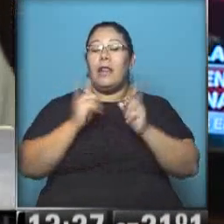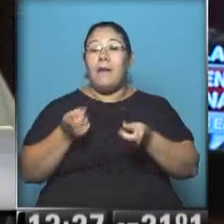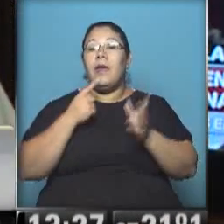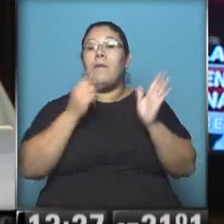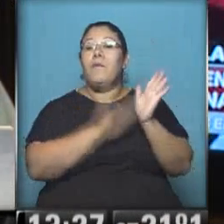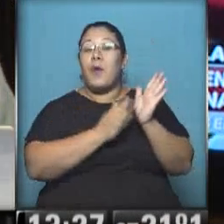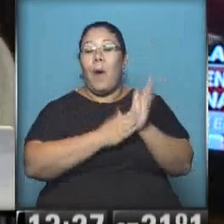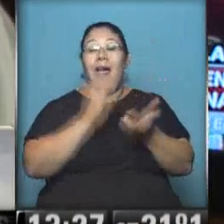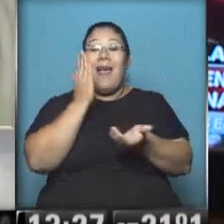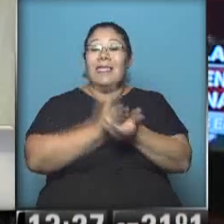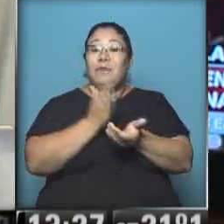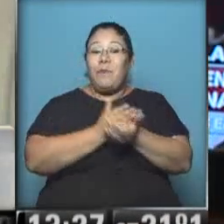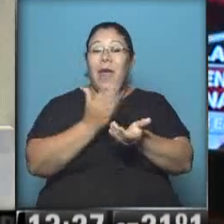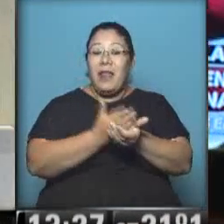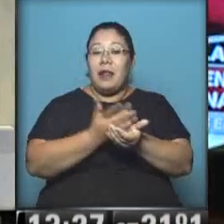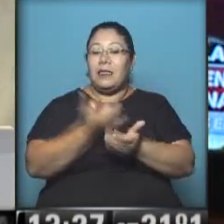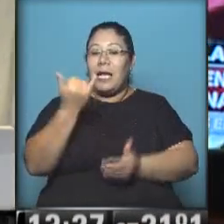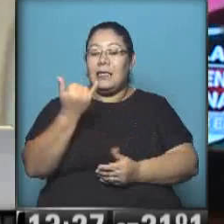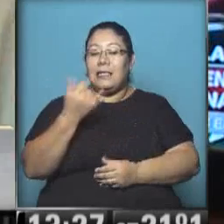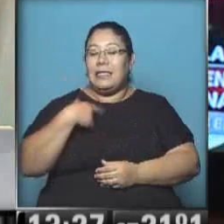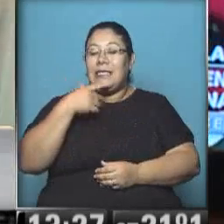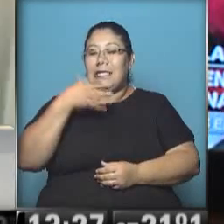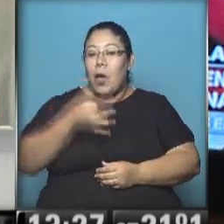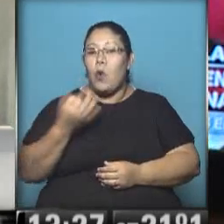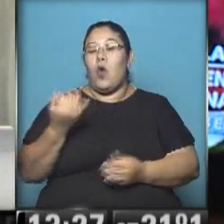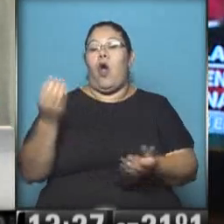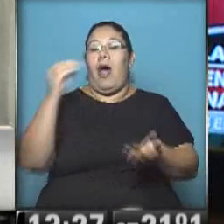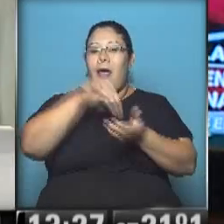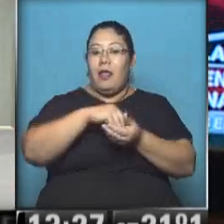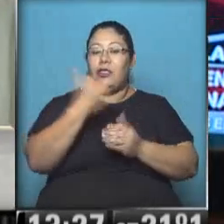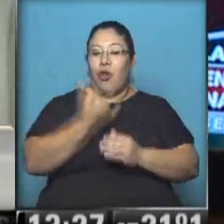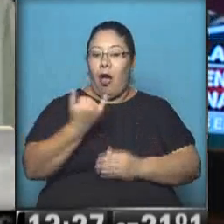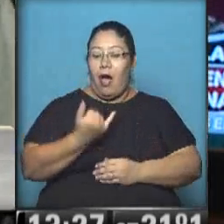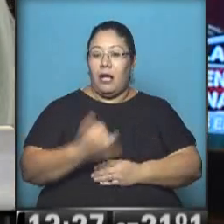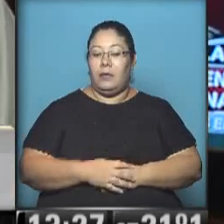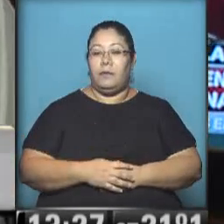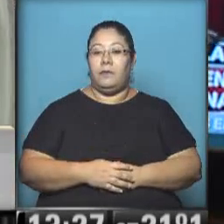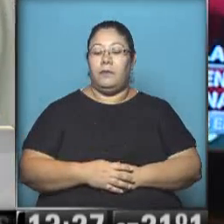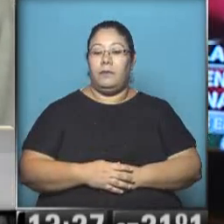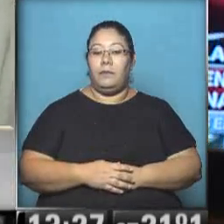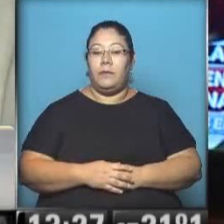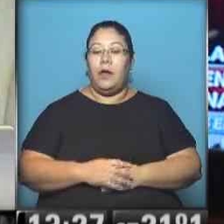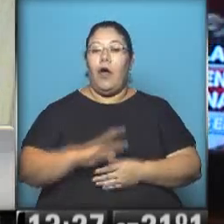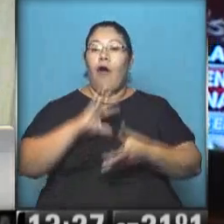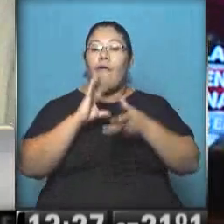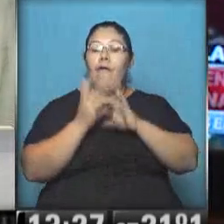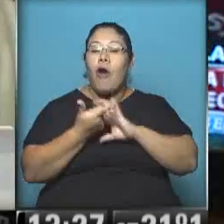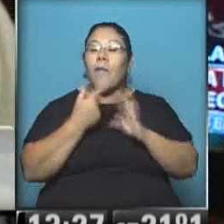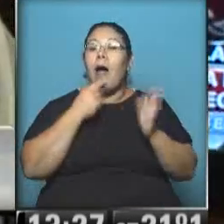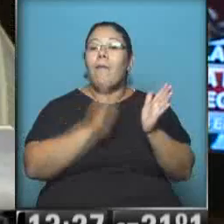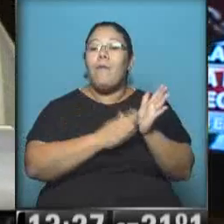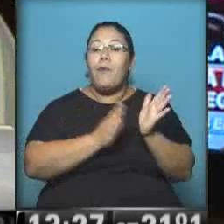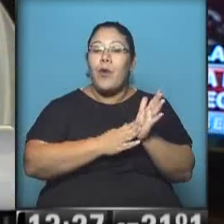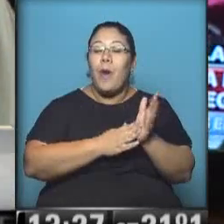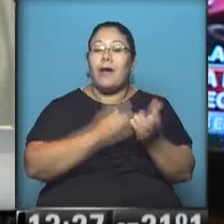estar en el expediente, porque seguimos teniendo un proceso inquisitivo en el cual todo es a fuerza de papel y de pruebas físicas que tienen que estar